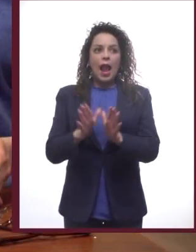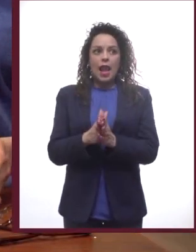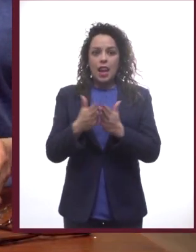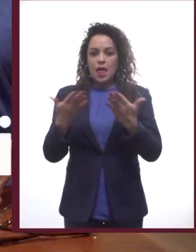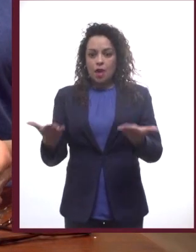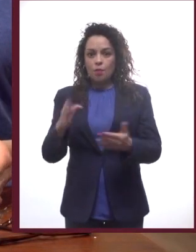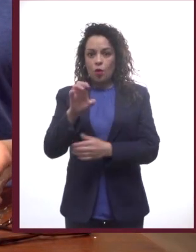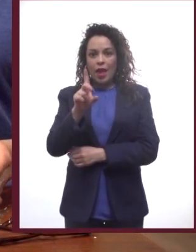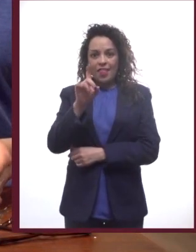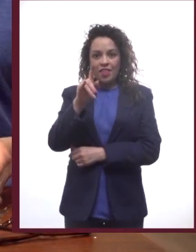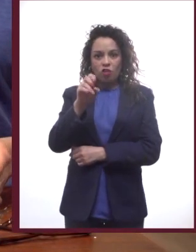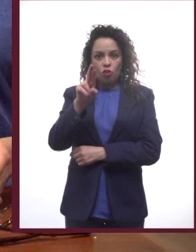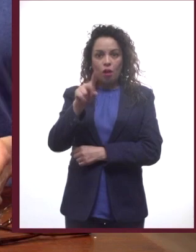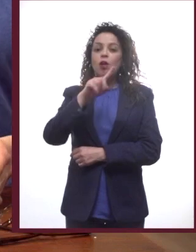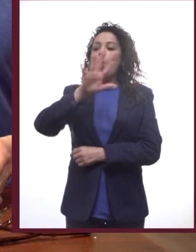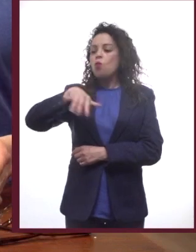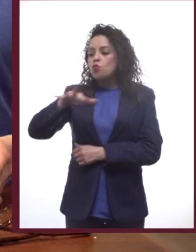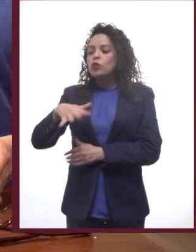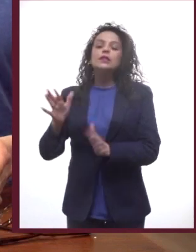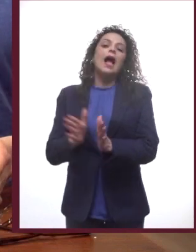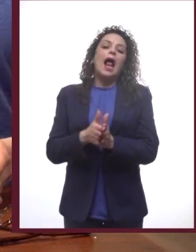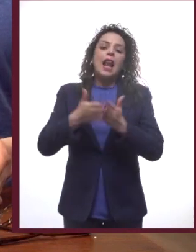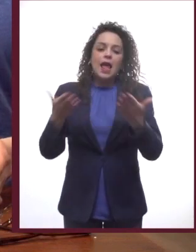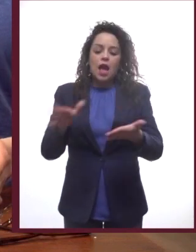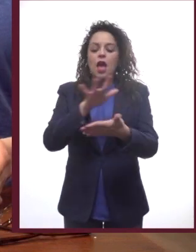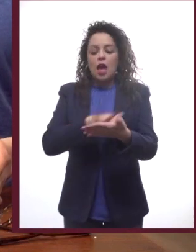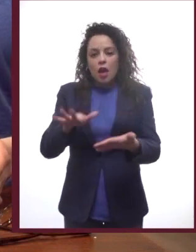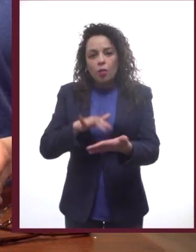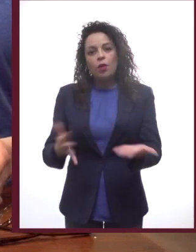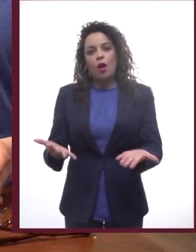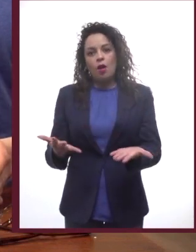libro, busca en los libros.